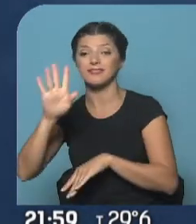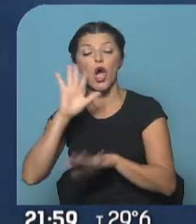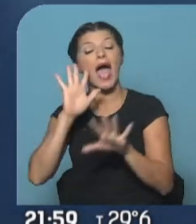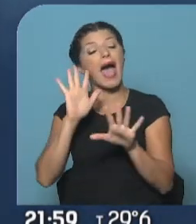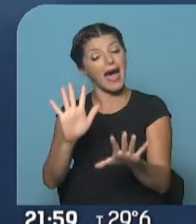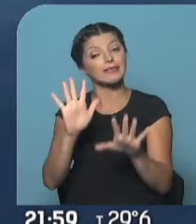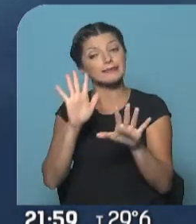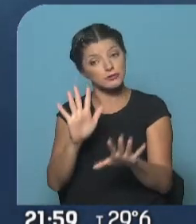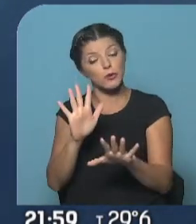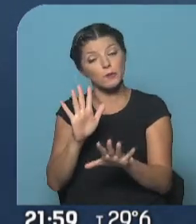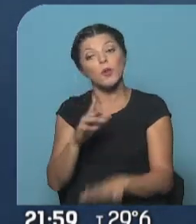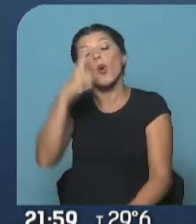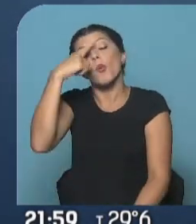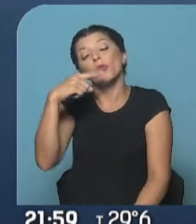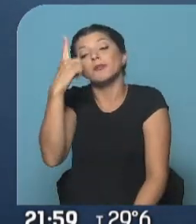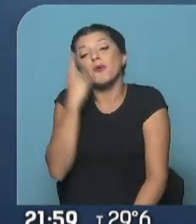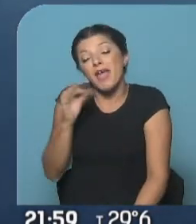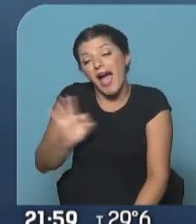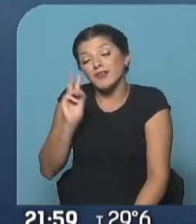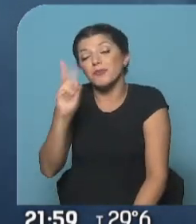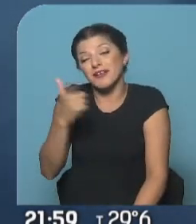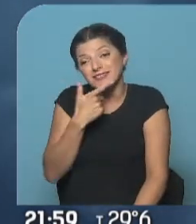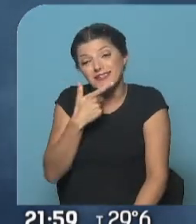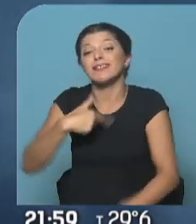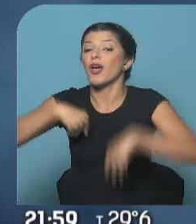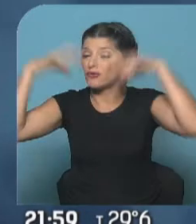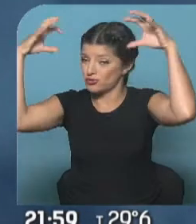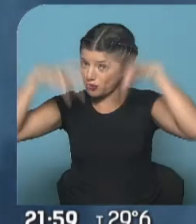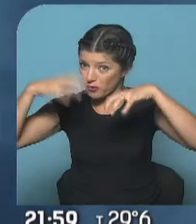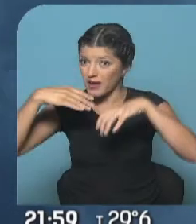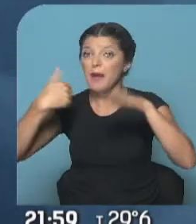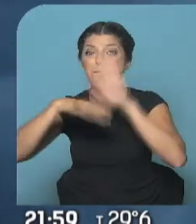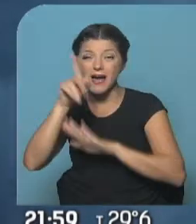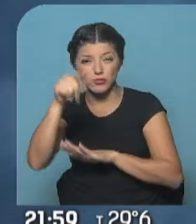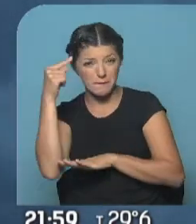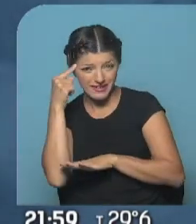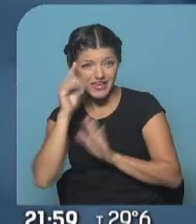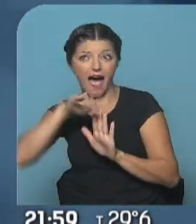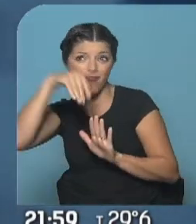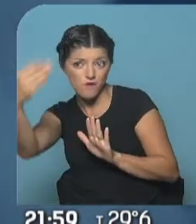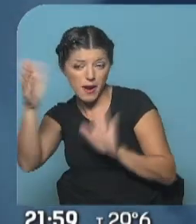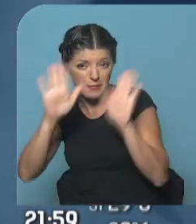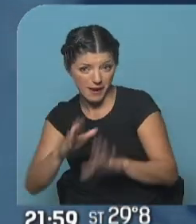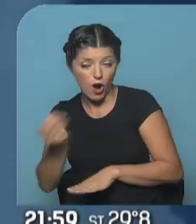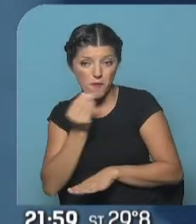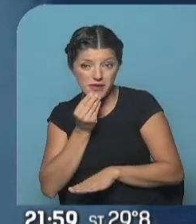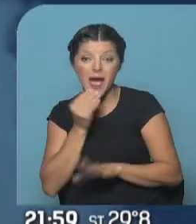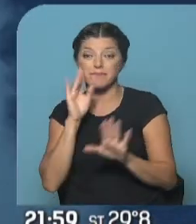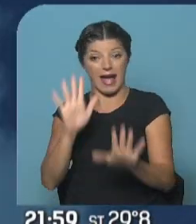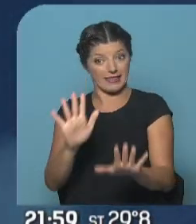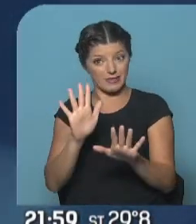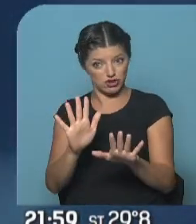porque el último día del año de este 2017 se viene con lluvias. Sobre todo si tienen que preparar la cena afuera, como lo dijimos también la semana anterior.